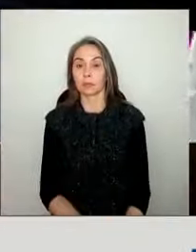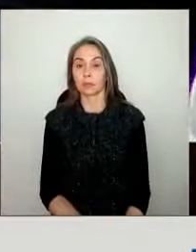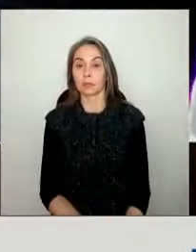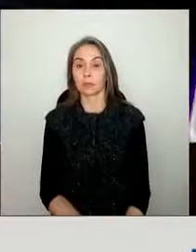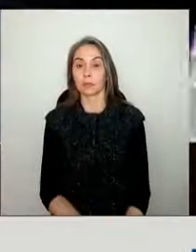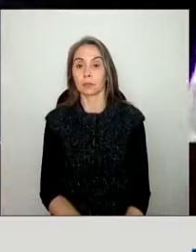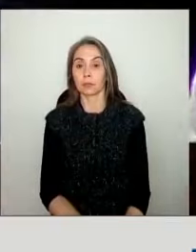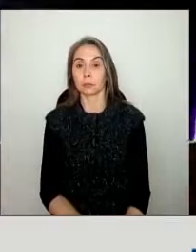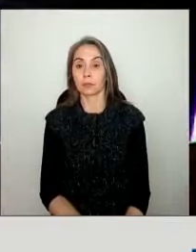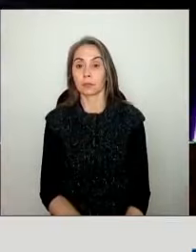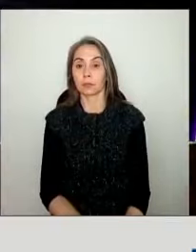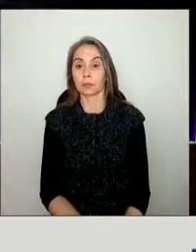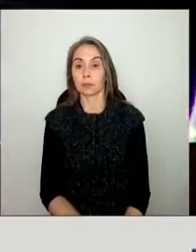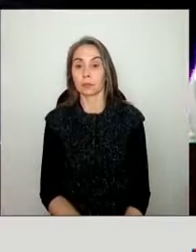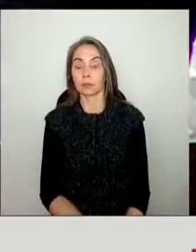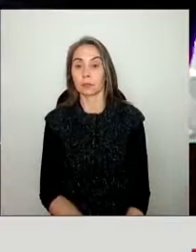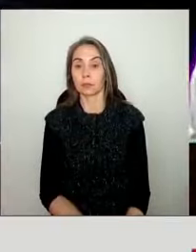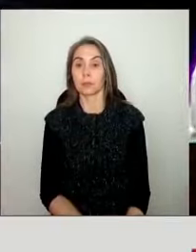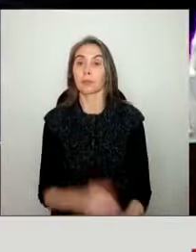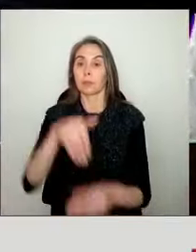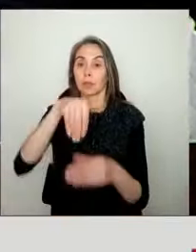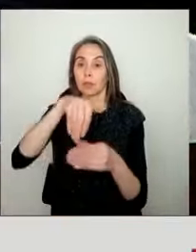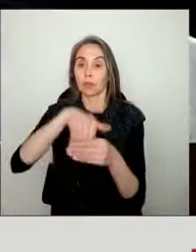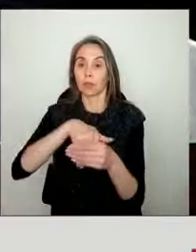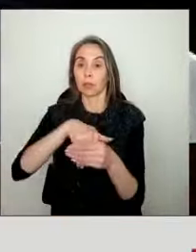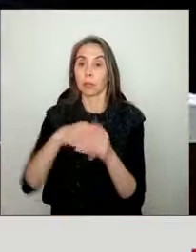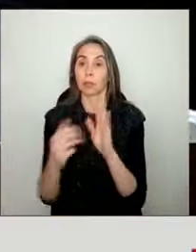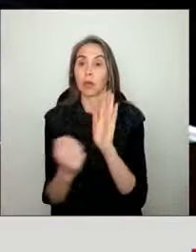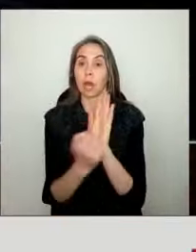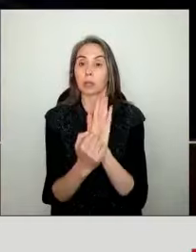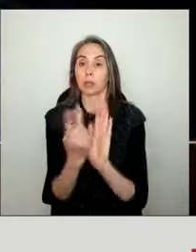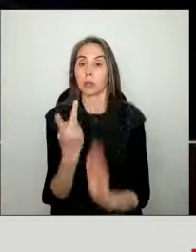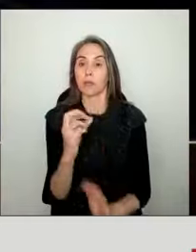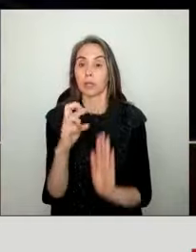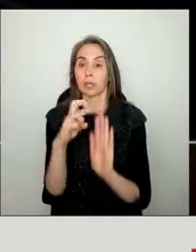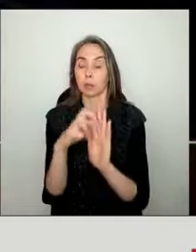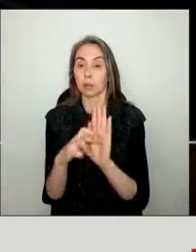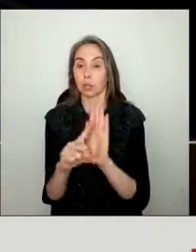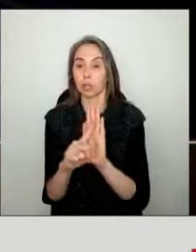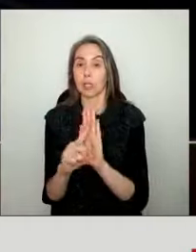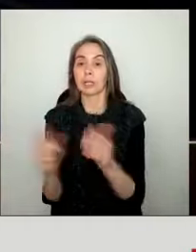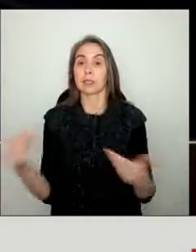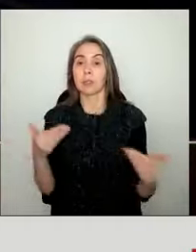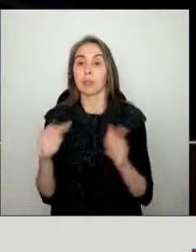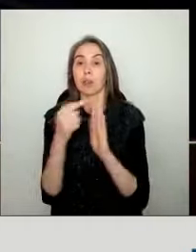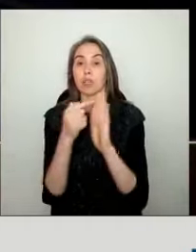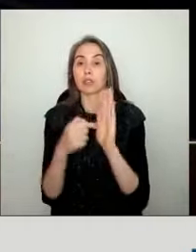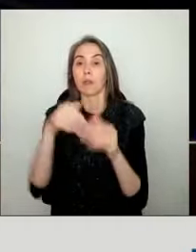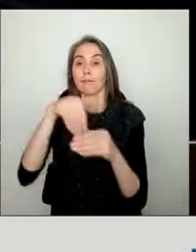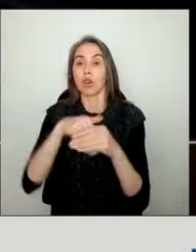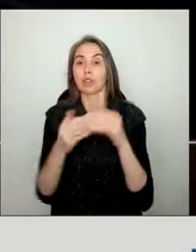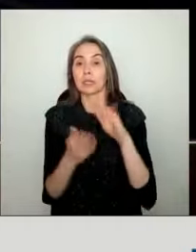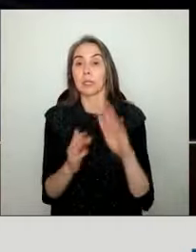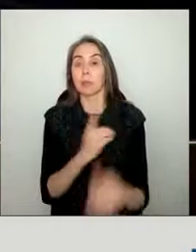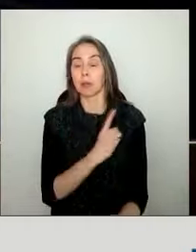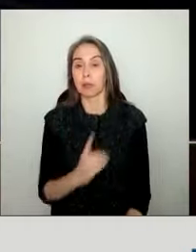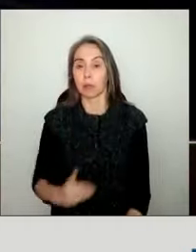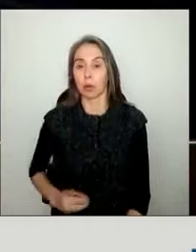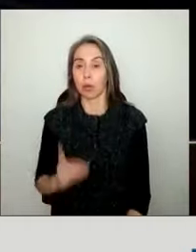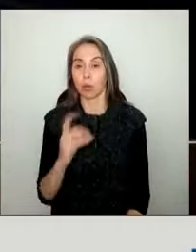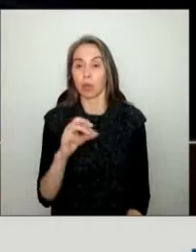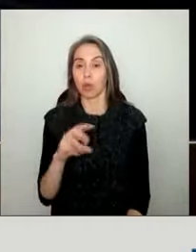rechazado en votación particular el artículo 20 del proyecto cuya votación separada ha sido solicitada por los diputados fipe